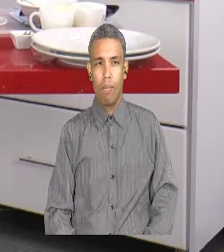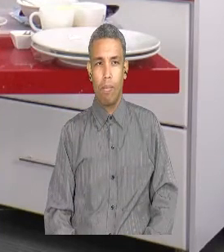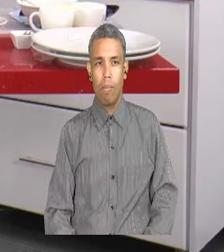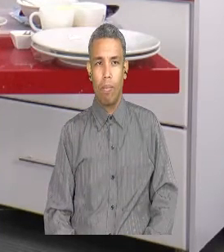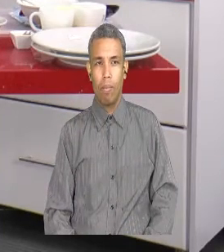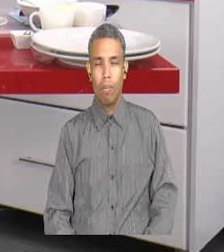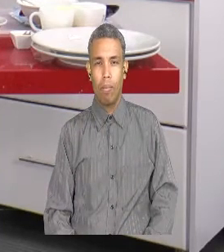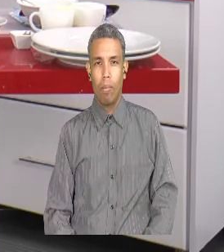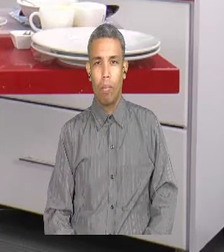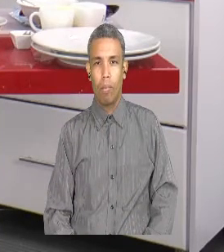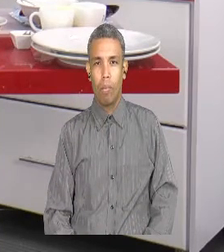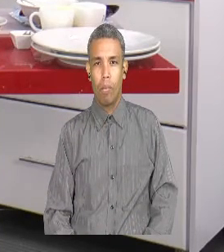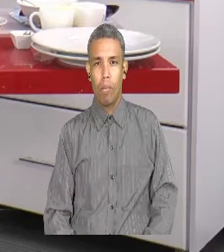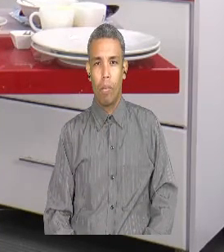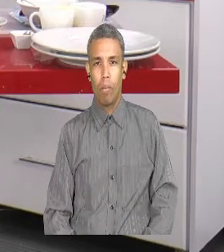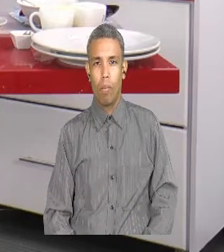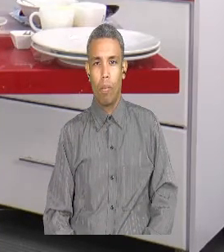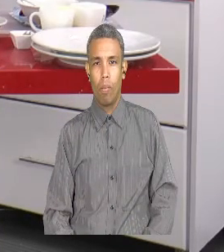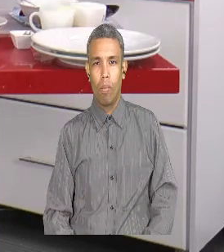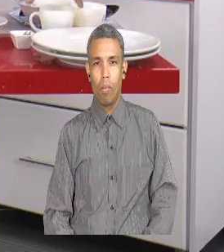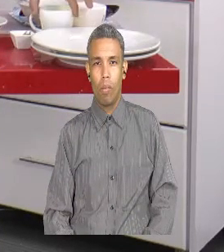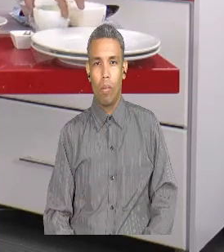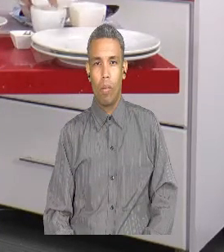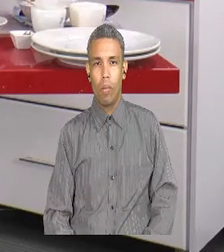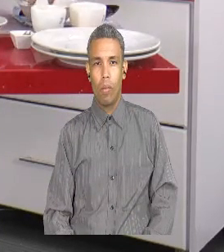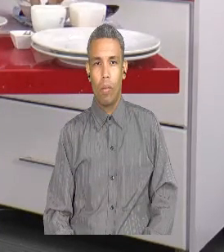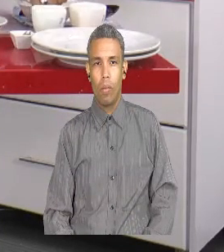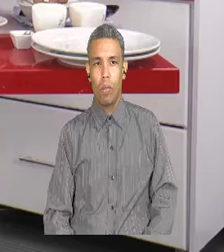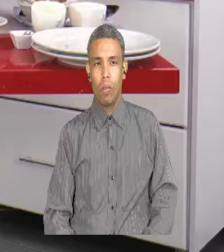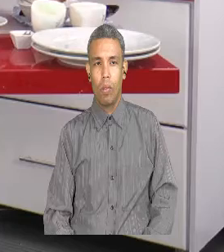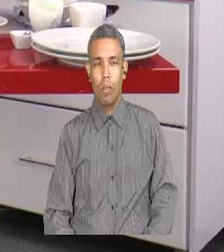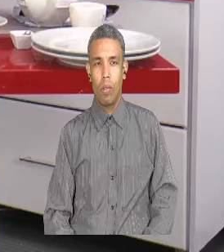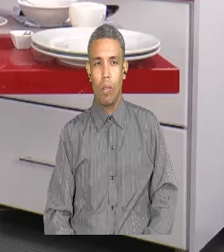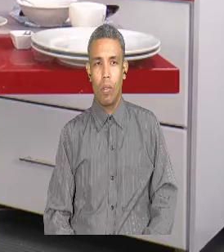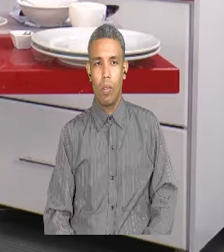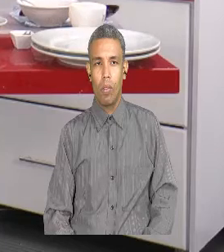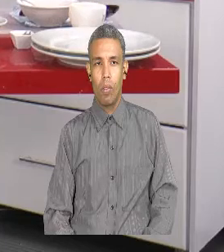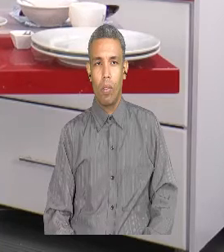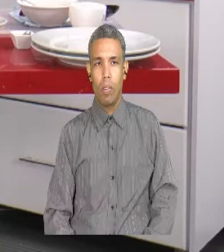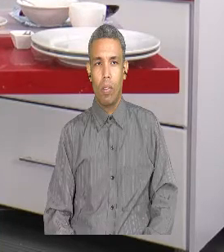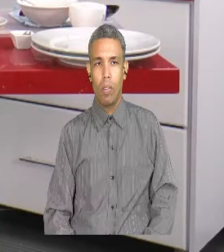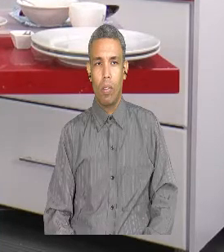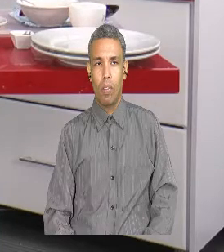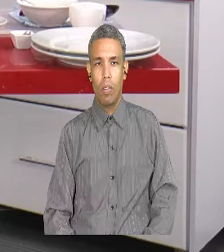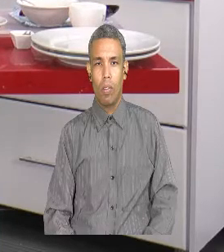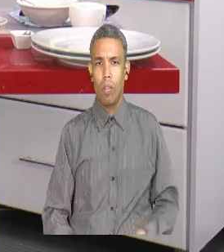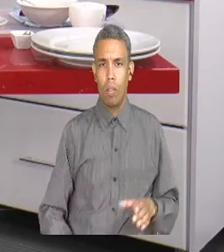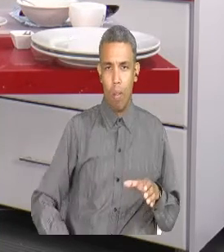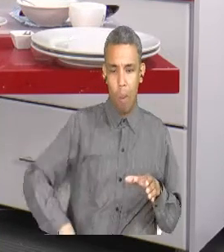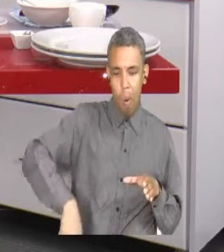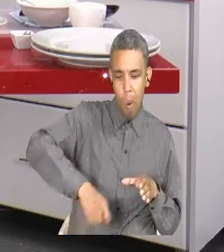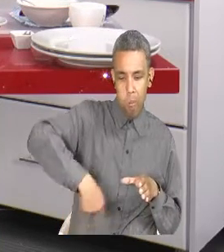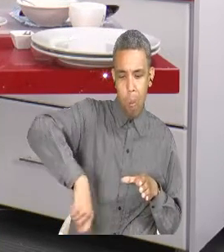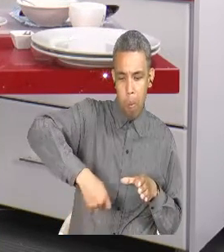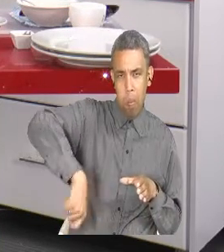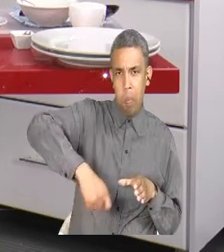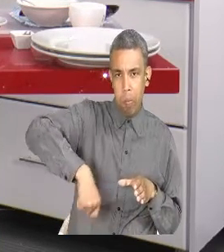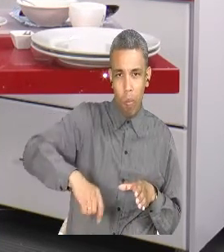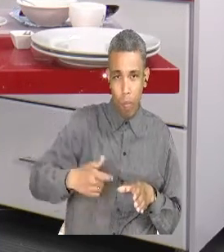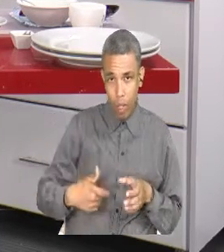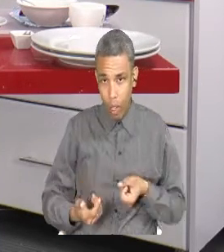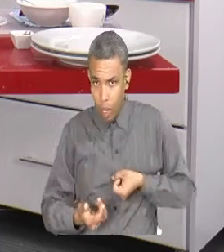Estoy aquí terminando. Sí, acá vean, acá ya va tomando reducción. Voy a adicionarle otro poquito de crema de leche. Sí. La crema de leche es la que nos va a dar el cuerpo,